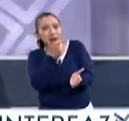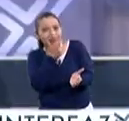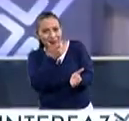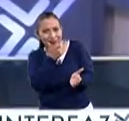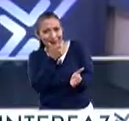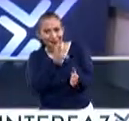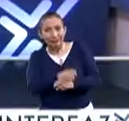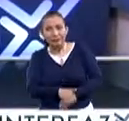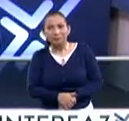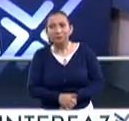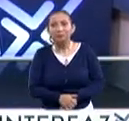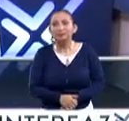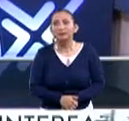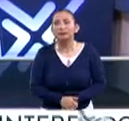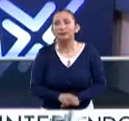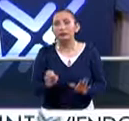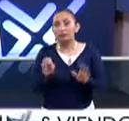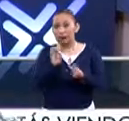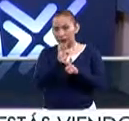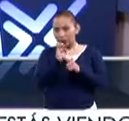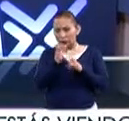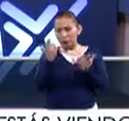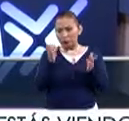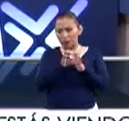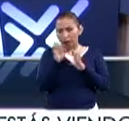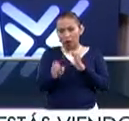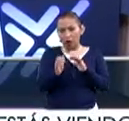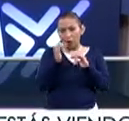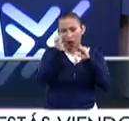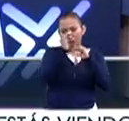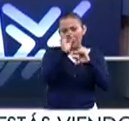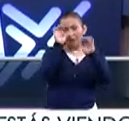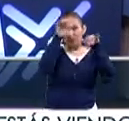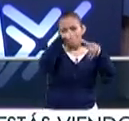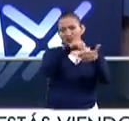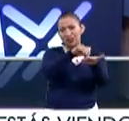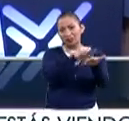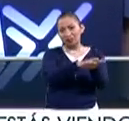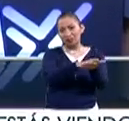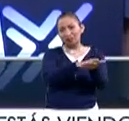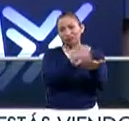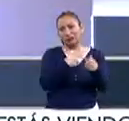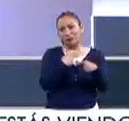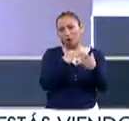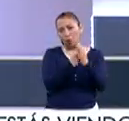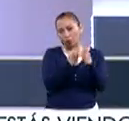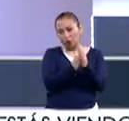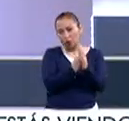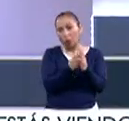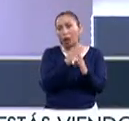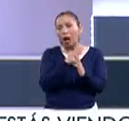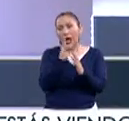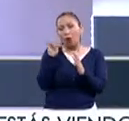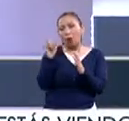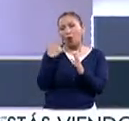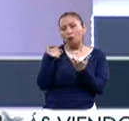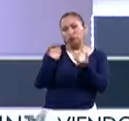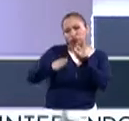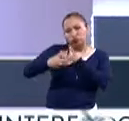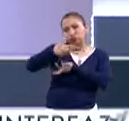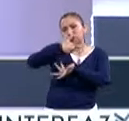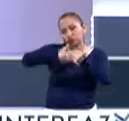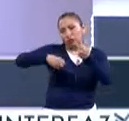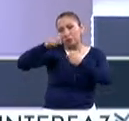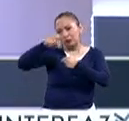claro supongo que el hecho de haber tenido un límite de inscripciones tiene que ver también con cierta retroalimentación